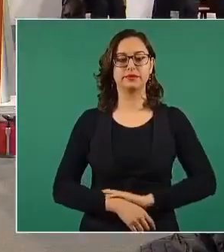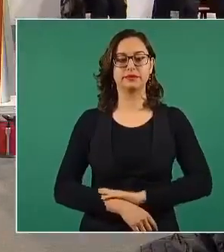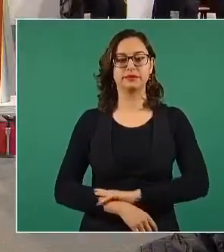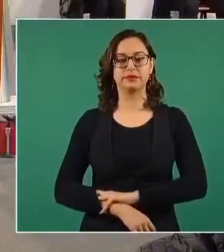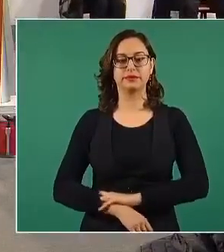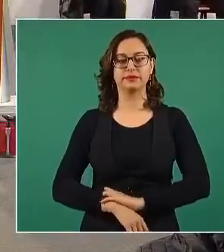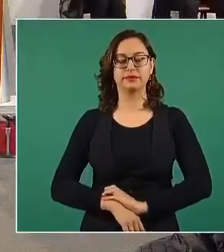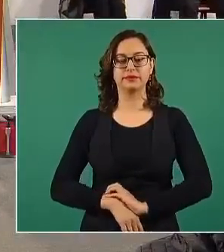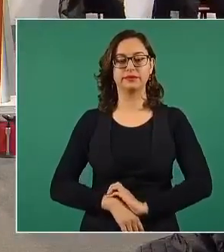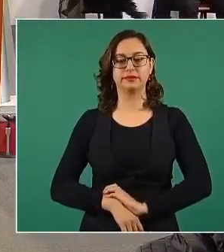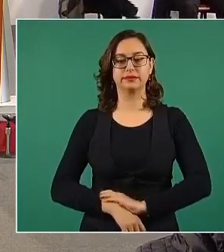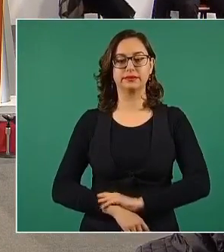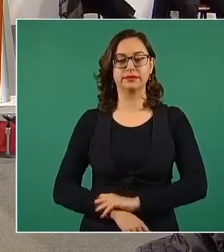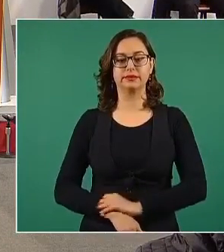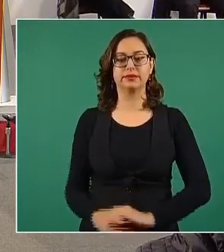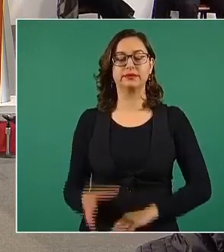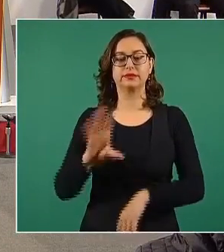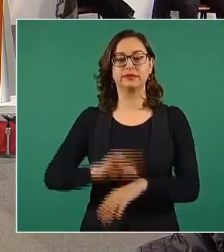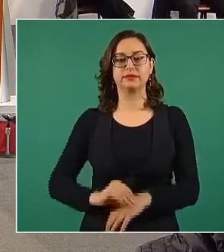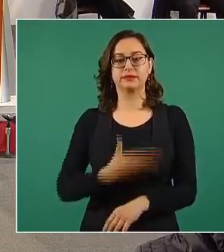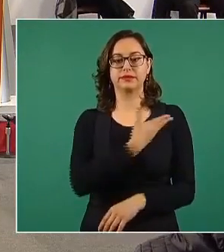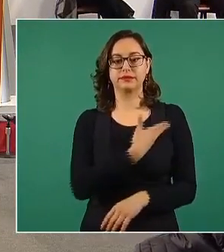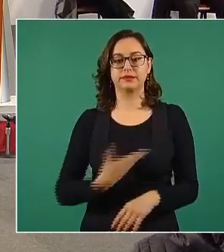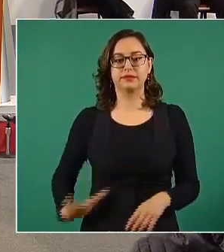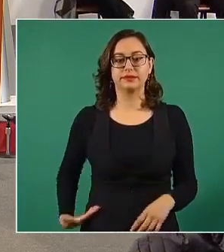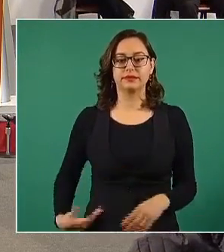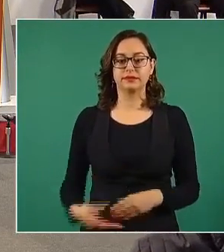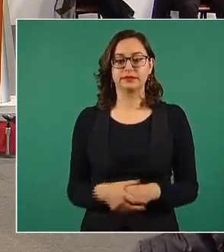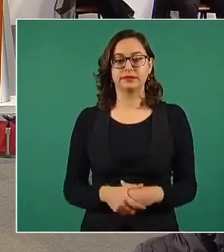Con su permiso, señor presidente.